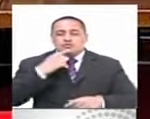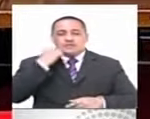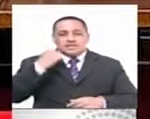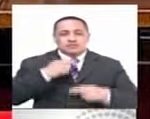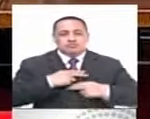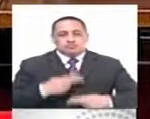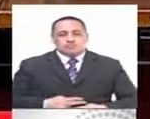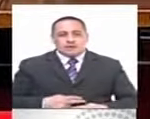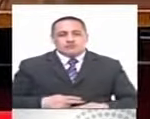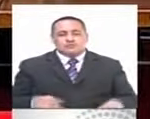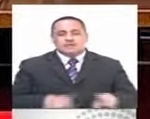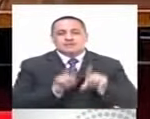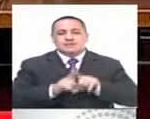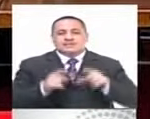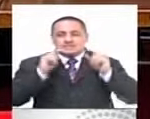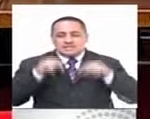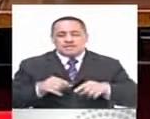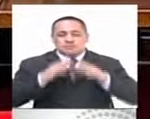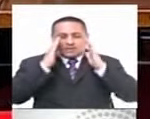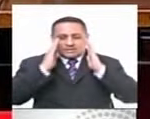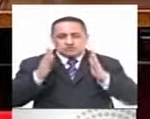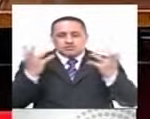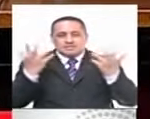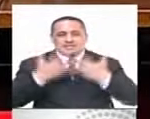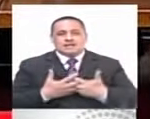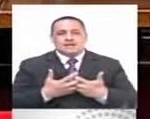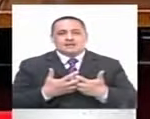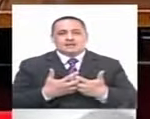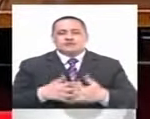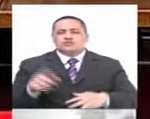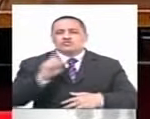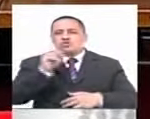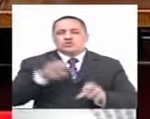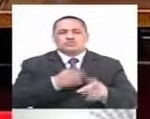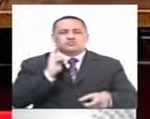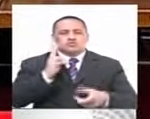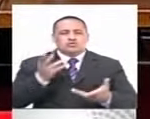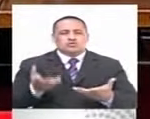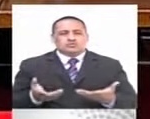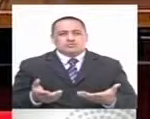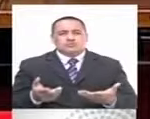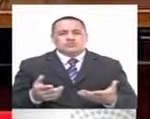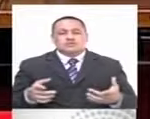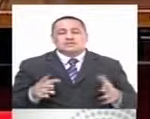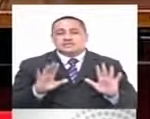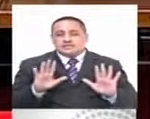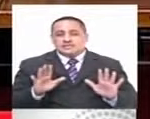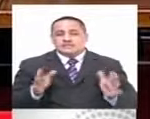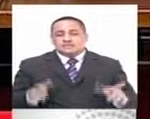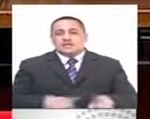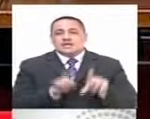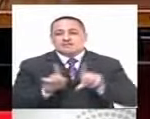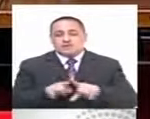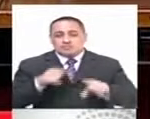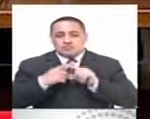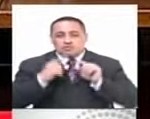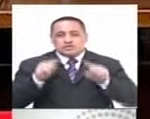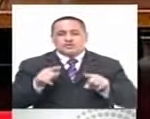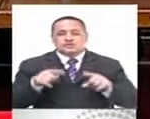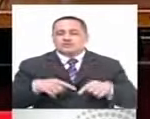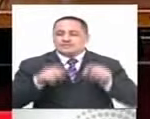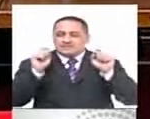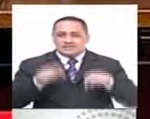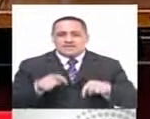humanos debe tener un enfoque integral, sin exclusión, y por tanto